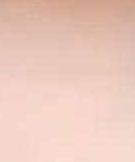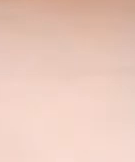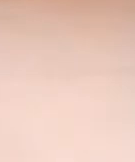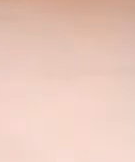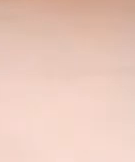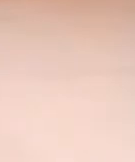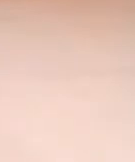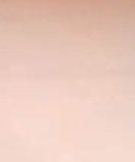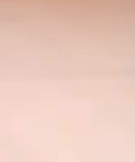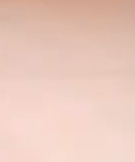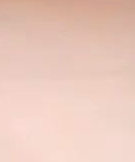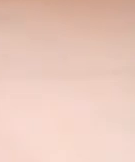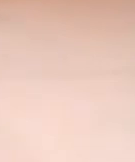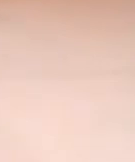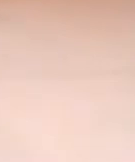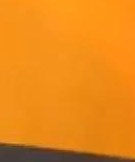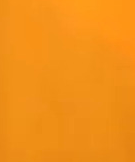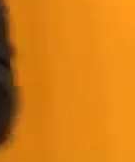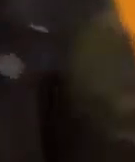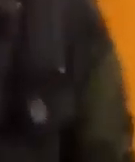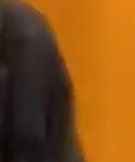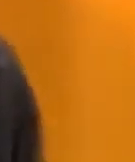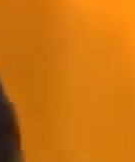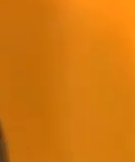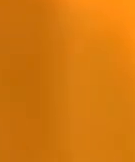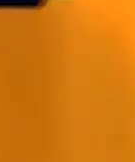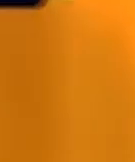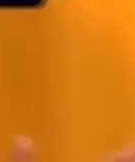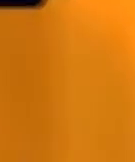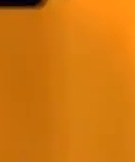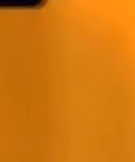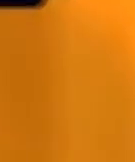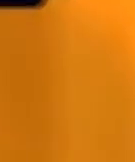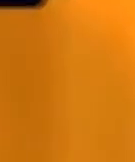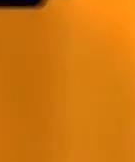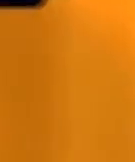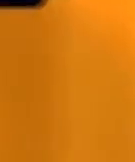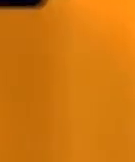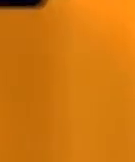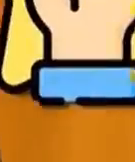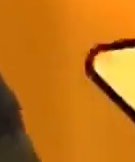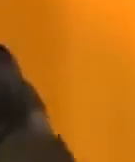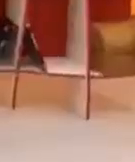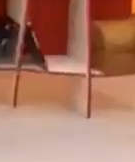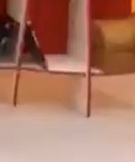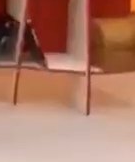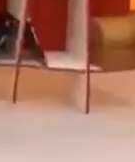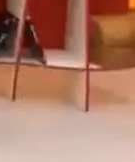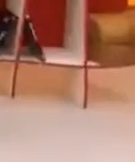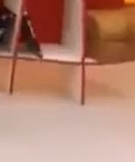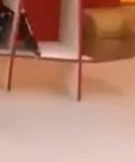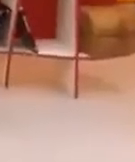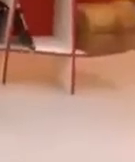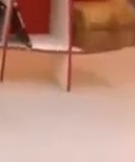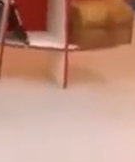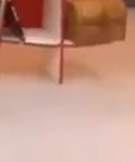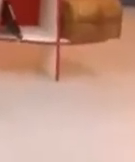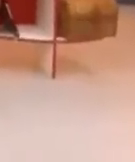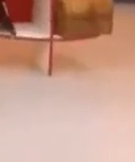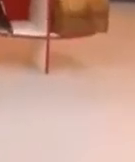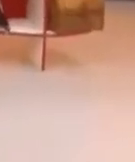a todos los jóvenes y a toda la familia. El entretenimiento estará garantizado con temas variados, desde libros,